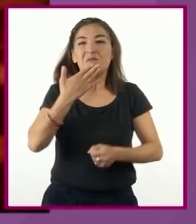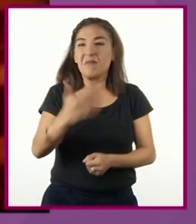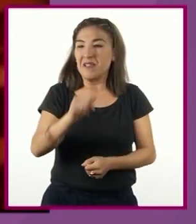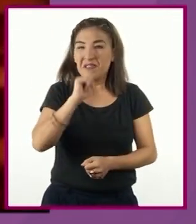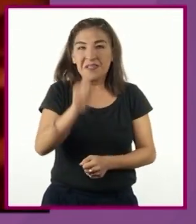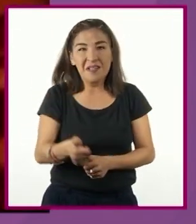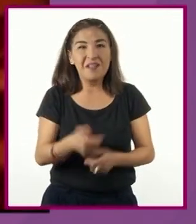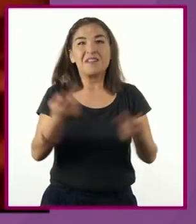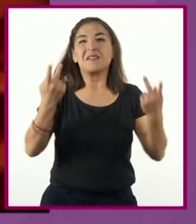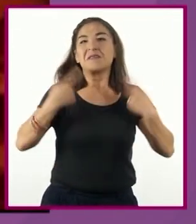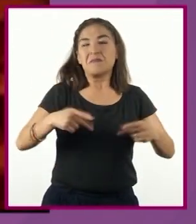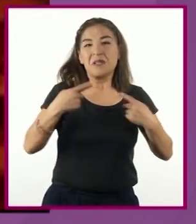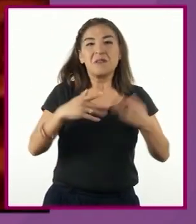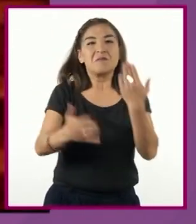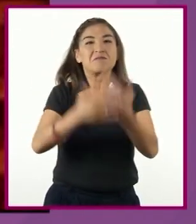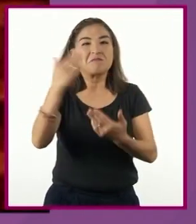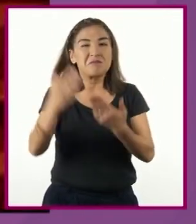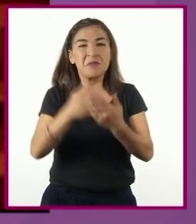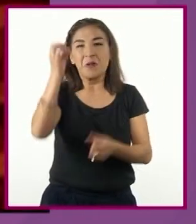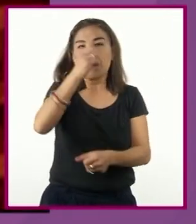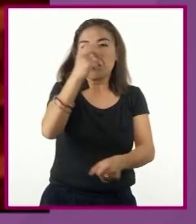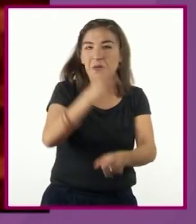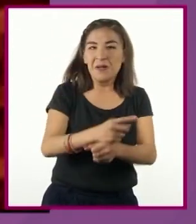tiene pocas oportunidades de tener